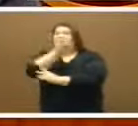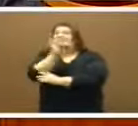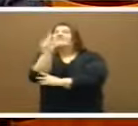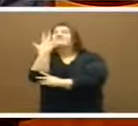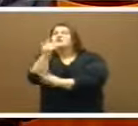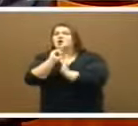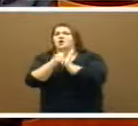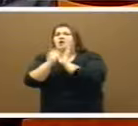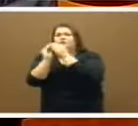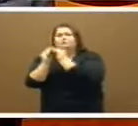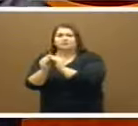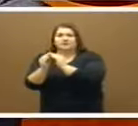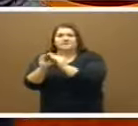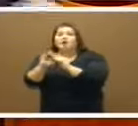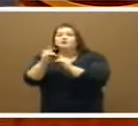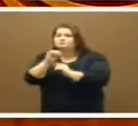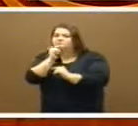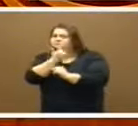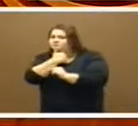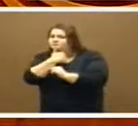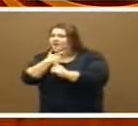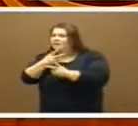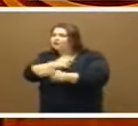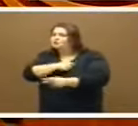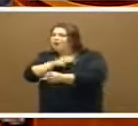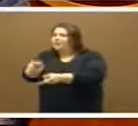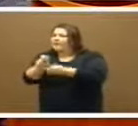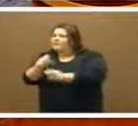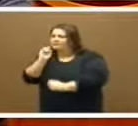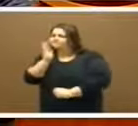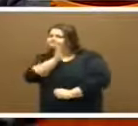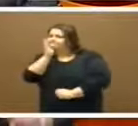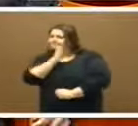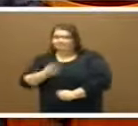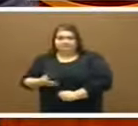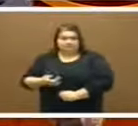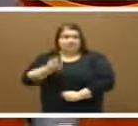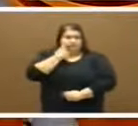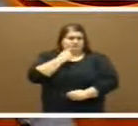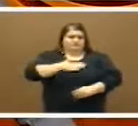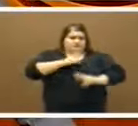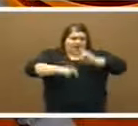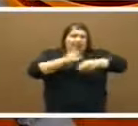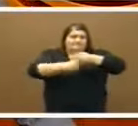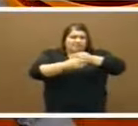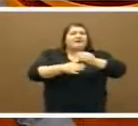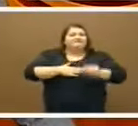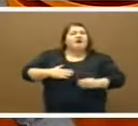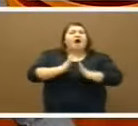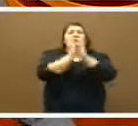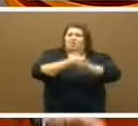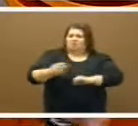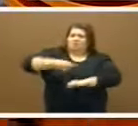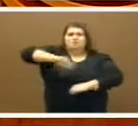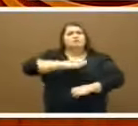tapadillo en la Comisión de Hacienda, de tapadillo se ha hecho. Miren, nuestras enmiendas sí buscan acuerdos, sí lo buscan.